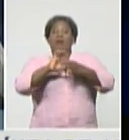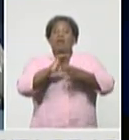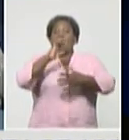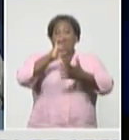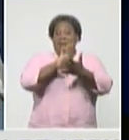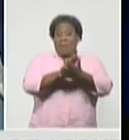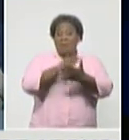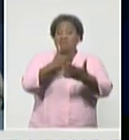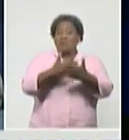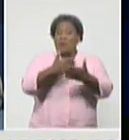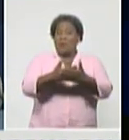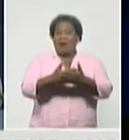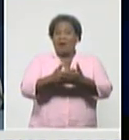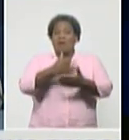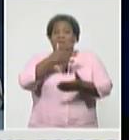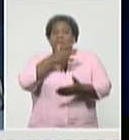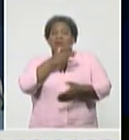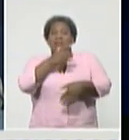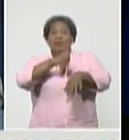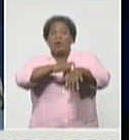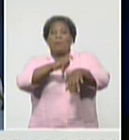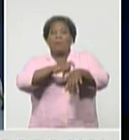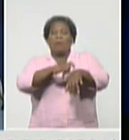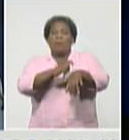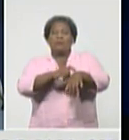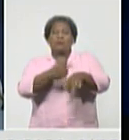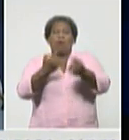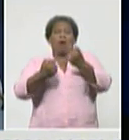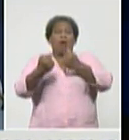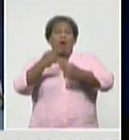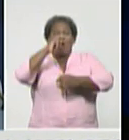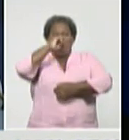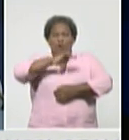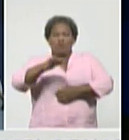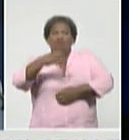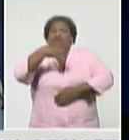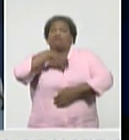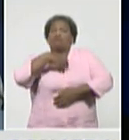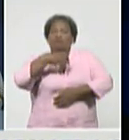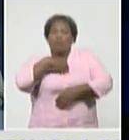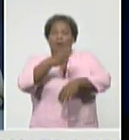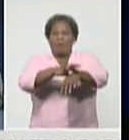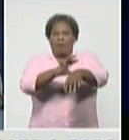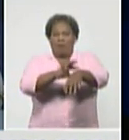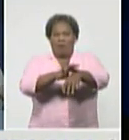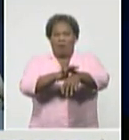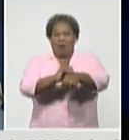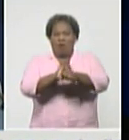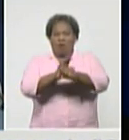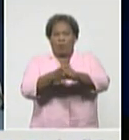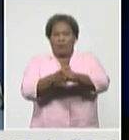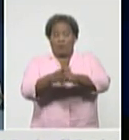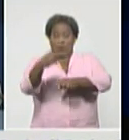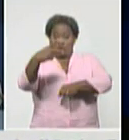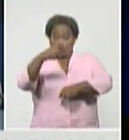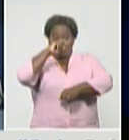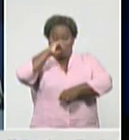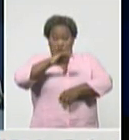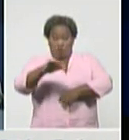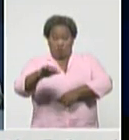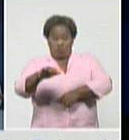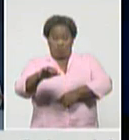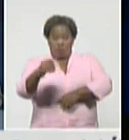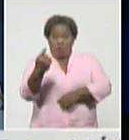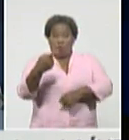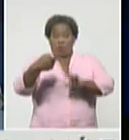algún momento parece que estuvieron en contacto con el virus SARS-CoV-2. Son 2 casos que uno presentó